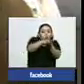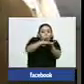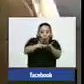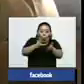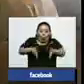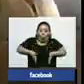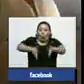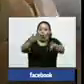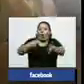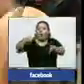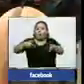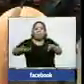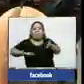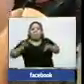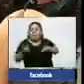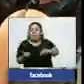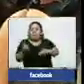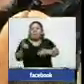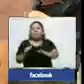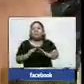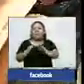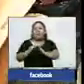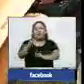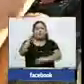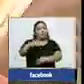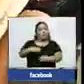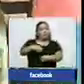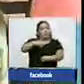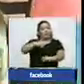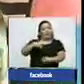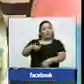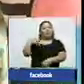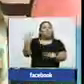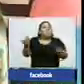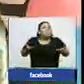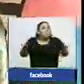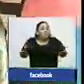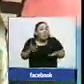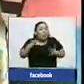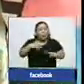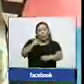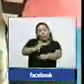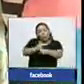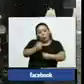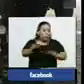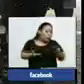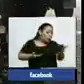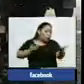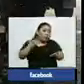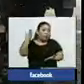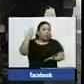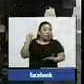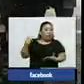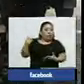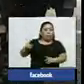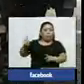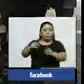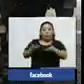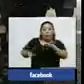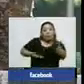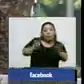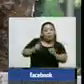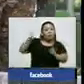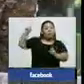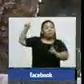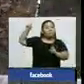calle principal, cerca de Ciudad Merliot, y nunca lo había hecho con tanta seguridad. Tras de ella, policías